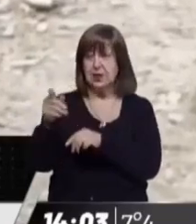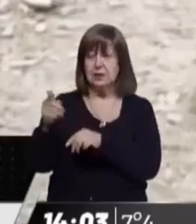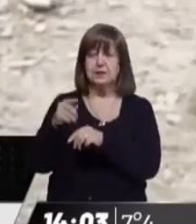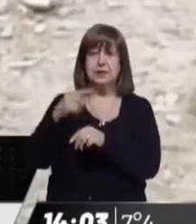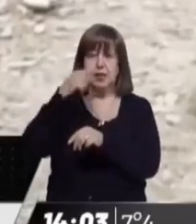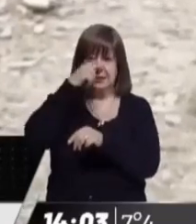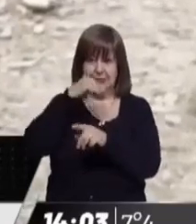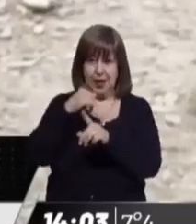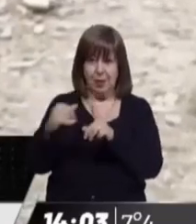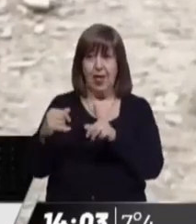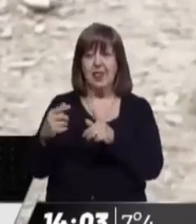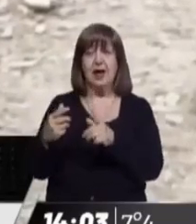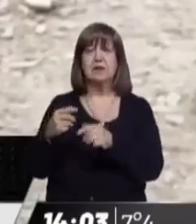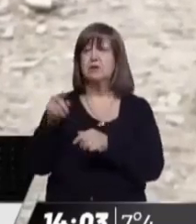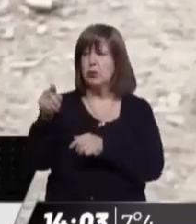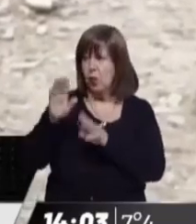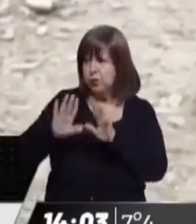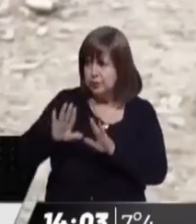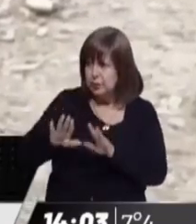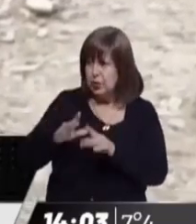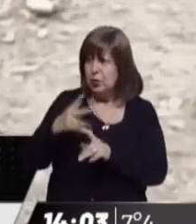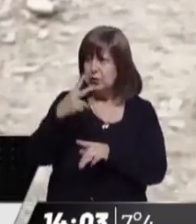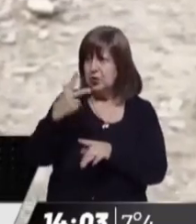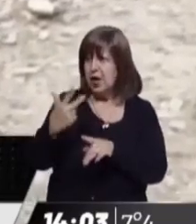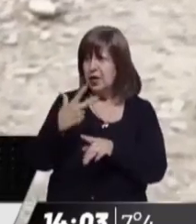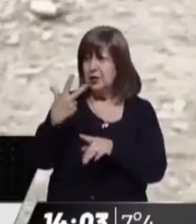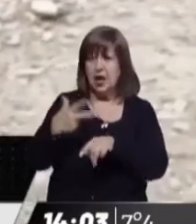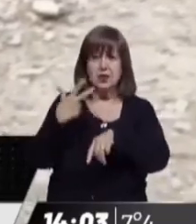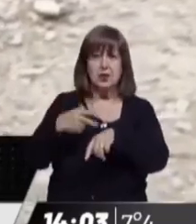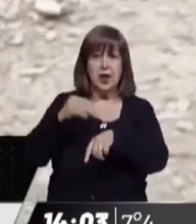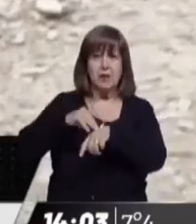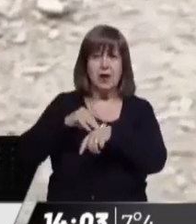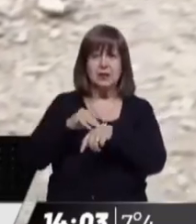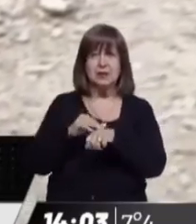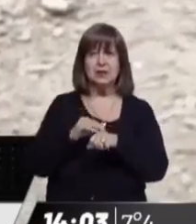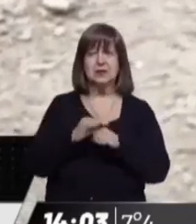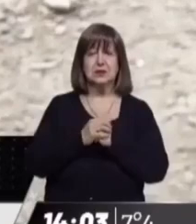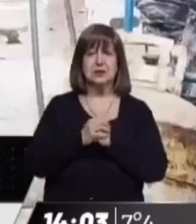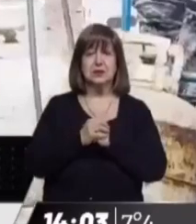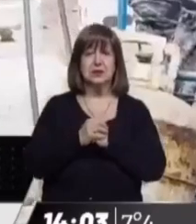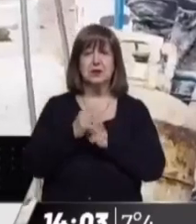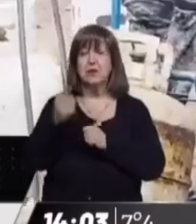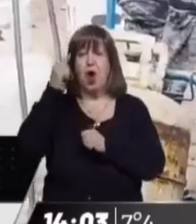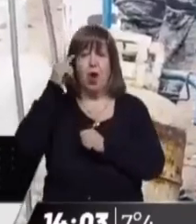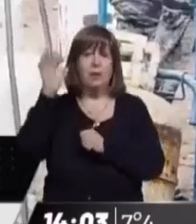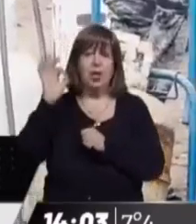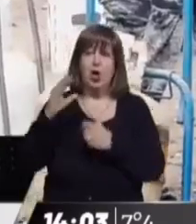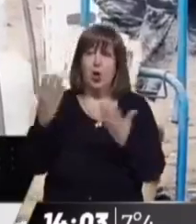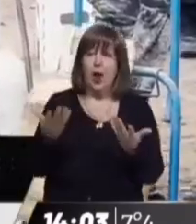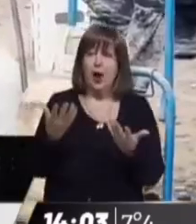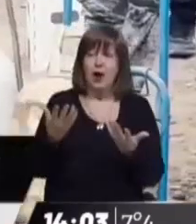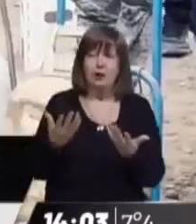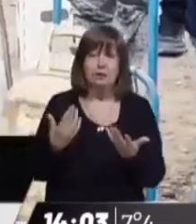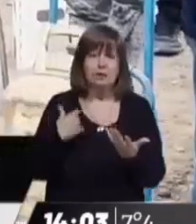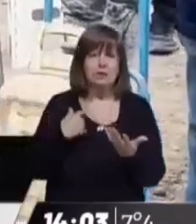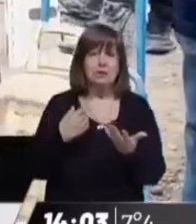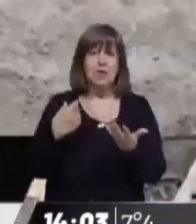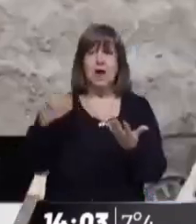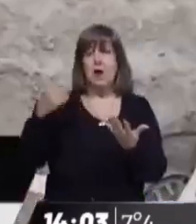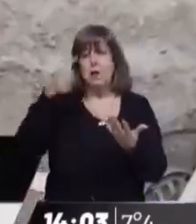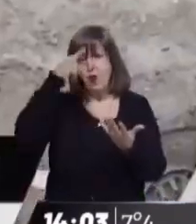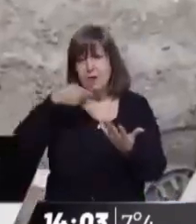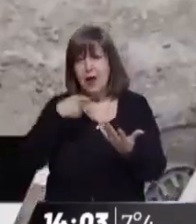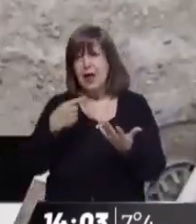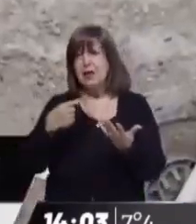allá de que la ayudaron, ya lleva más de 3 horas. Y sí, ¿qué va a hacer? ¿Qué opina de esto? ¿Debieran hacerlo de